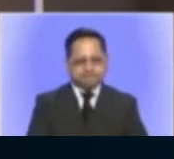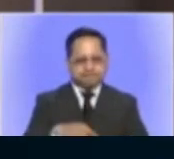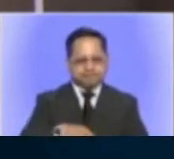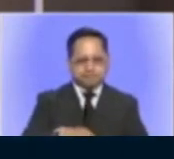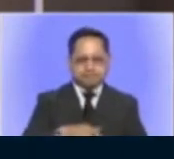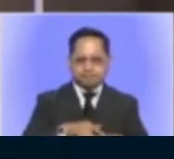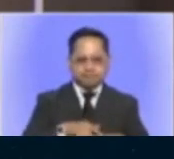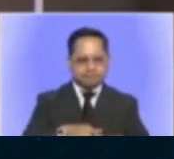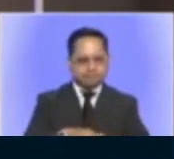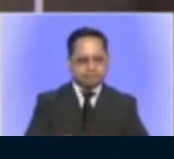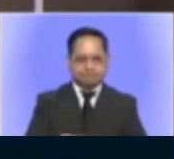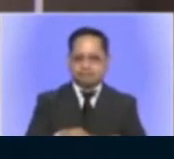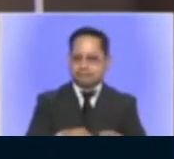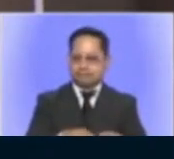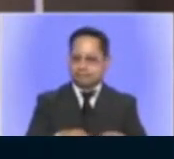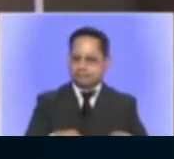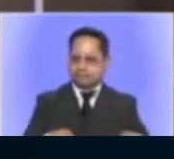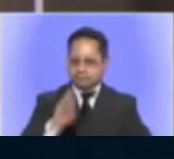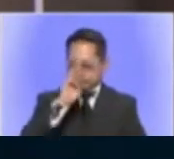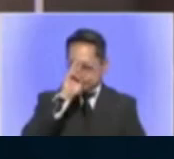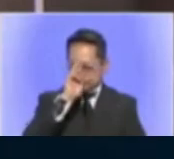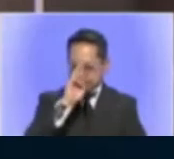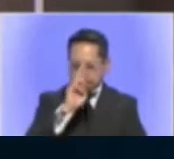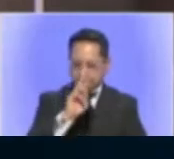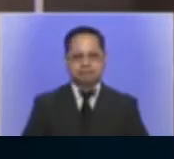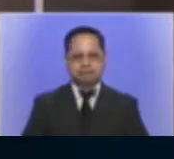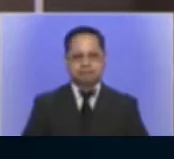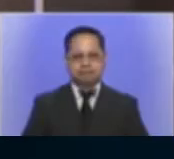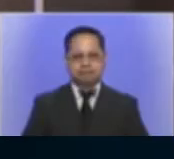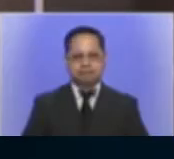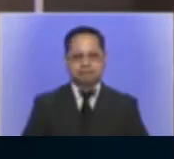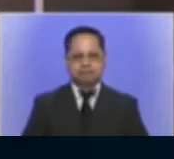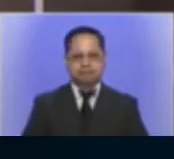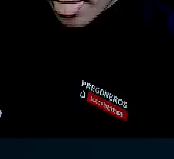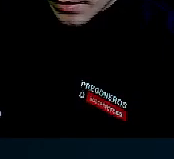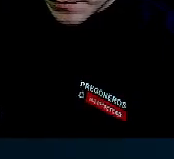preservarse la equidad en la contienda